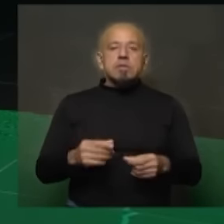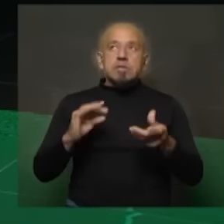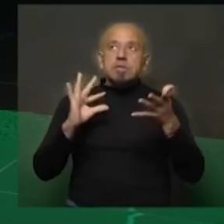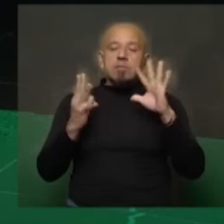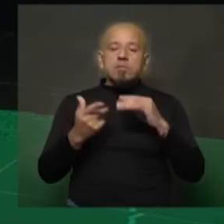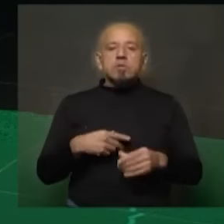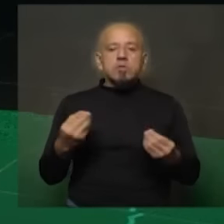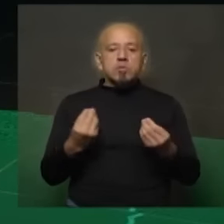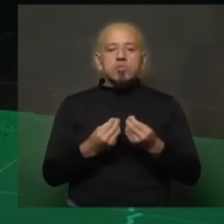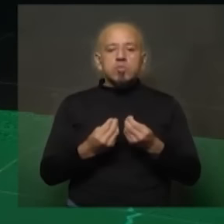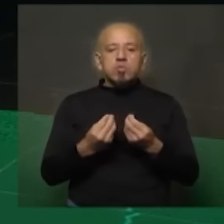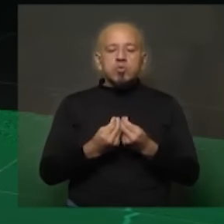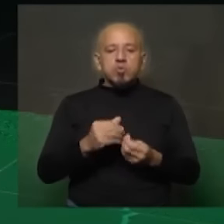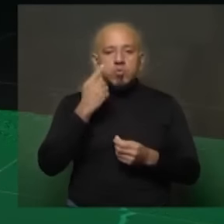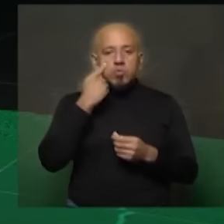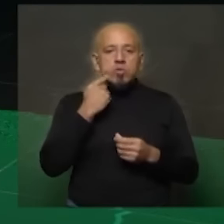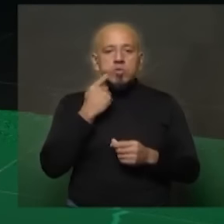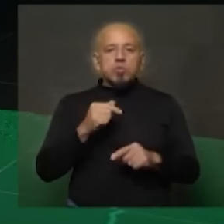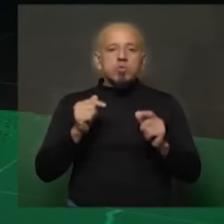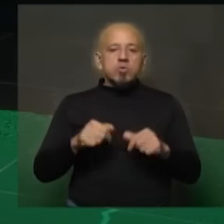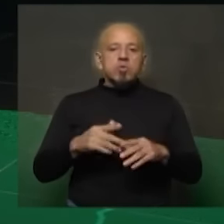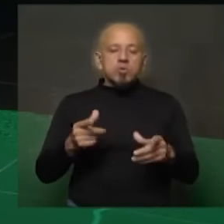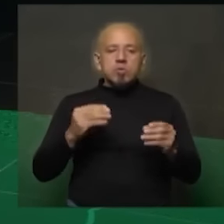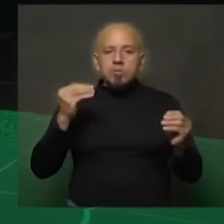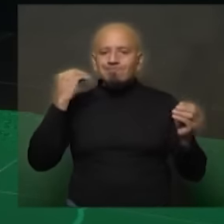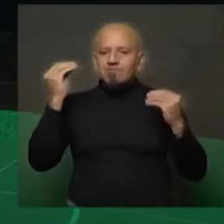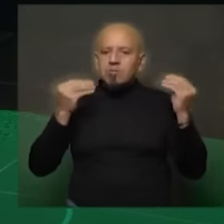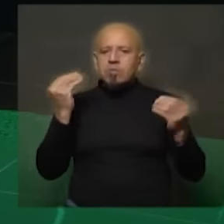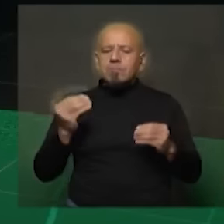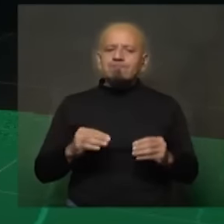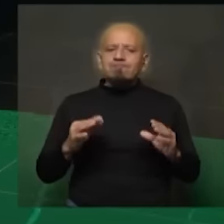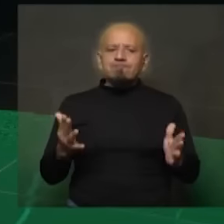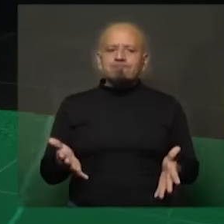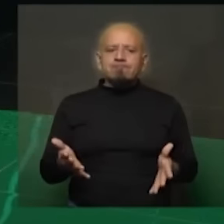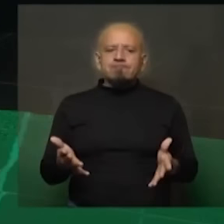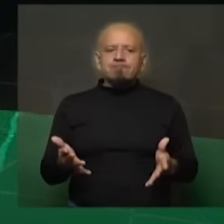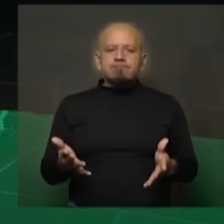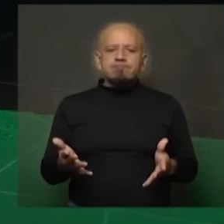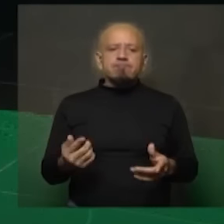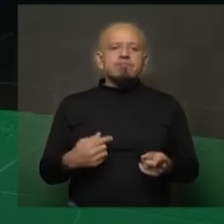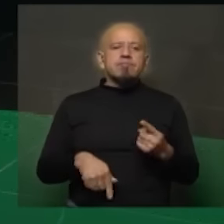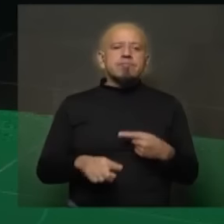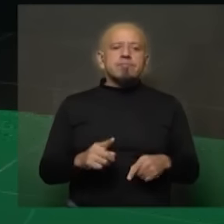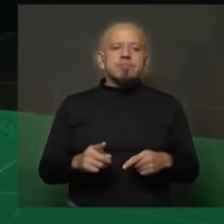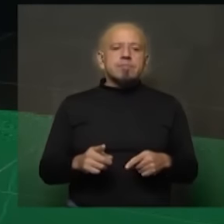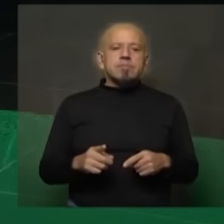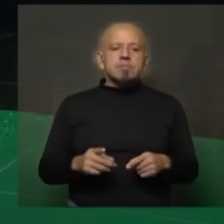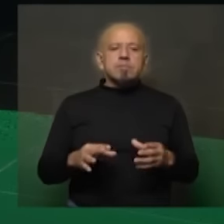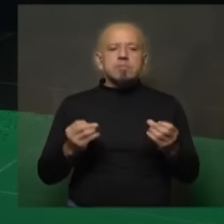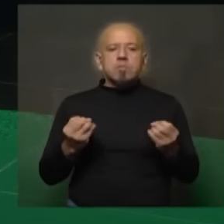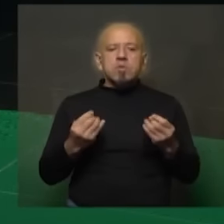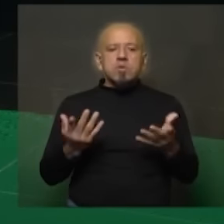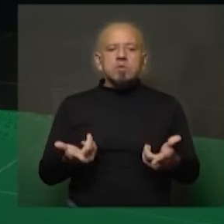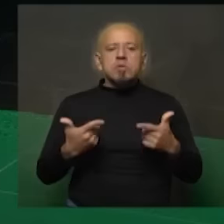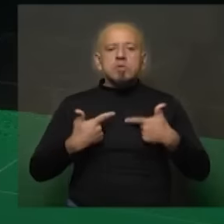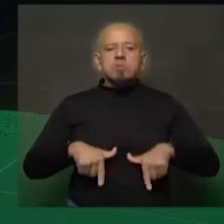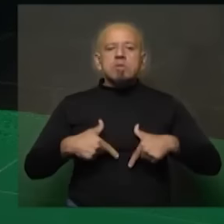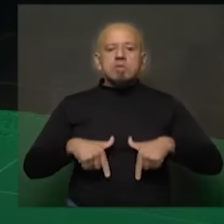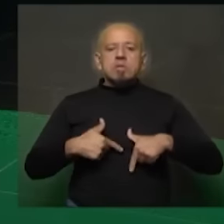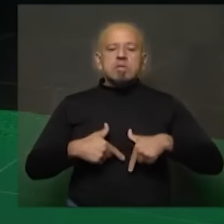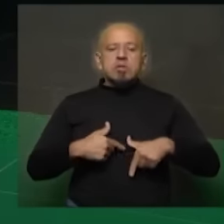muchas cifras que surgieron el día de hoy y que preocupan. Y que explican que mi sí haya sido como quien duda, porque según cifras del Ministerio del Interior,